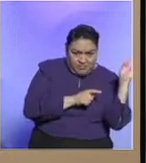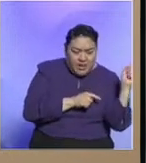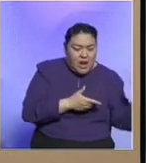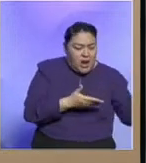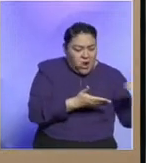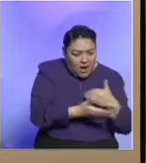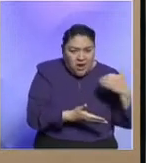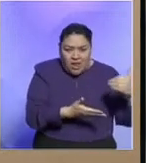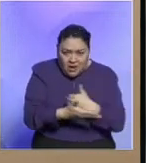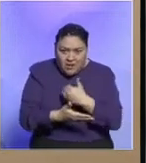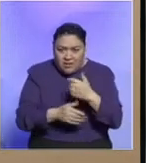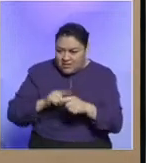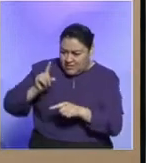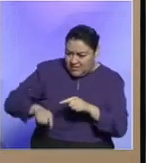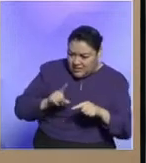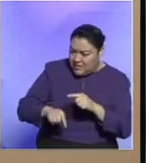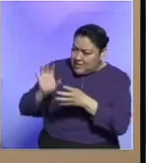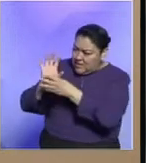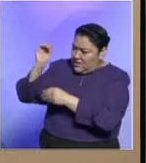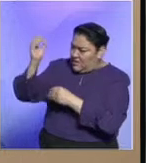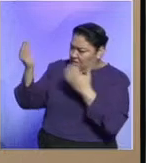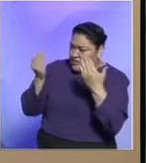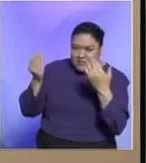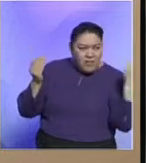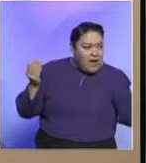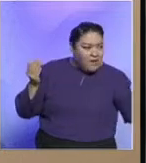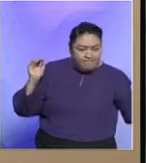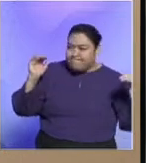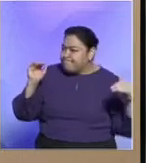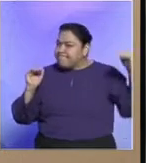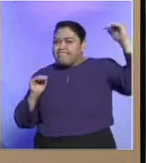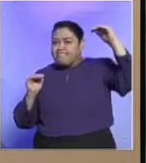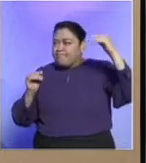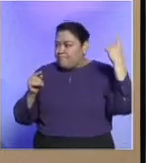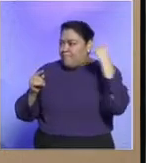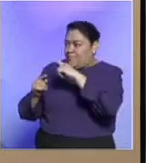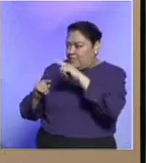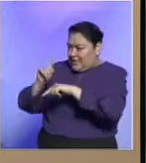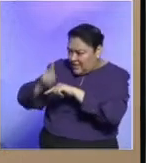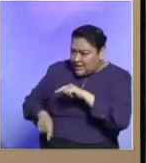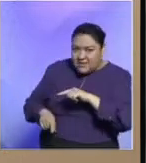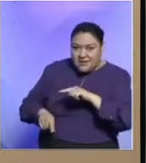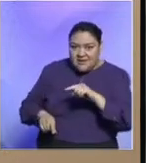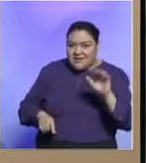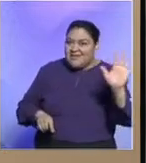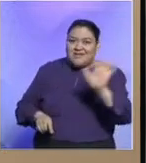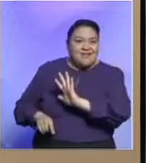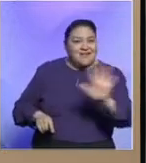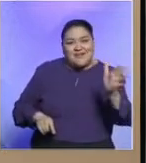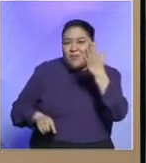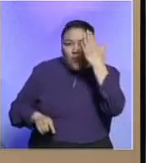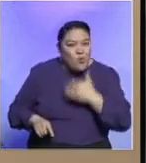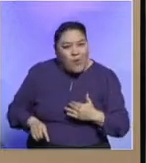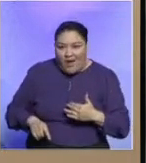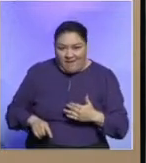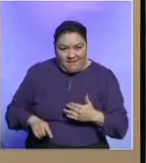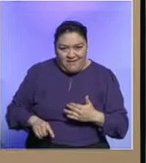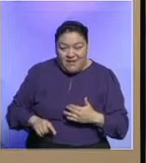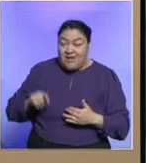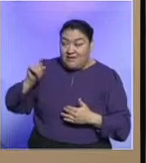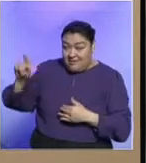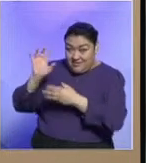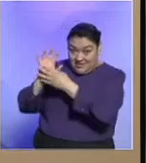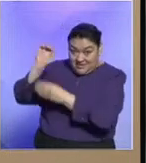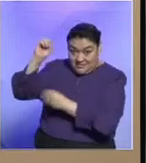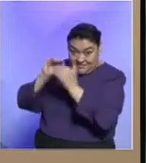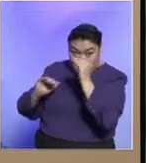para evitar que los mandatos de la Ley Suprema se cumplan en tiempo y forma.